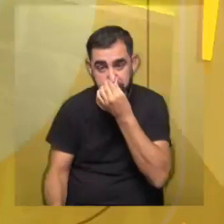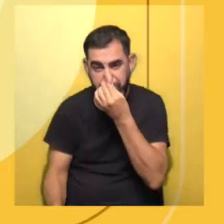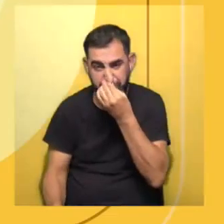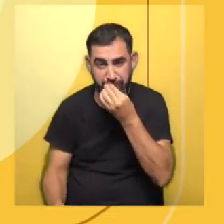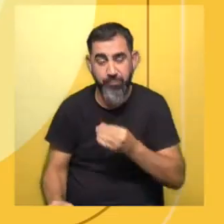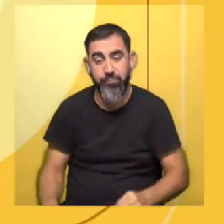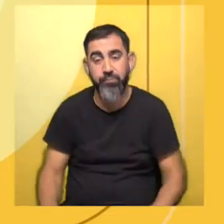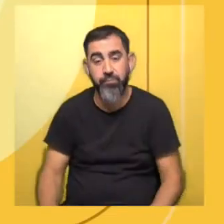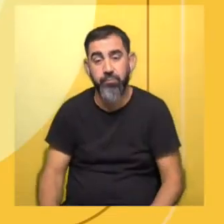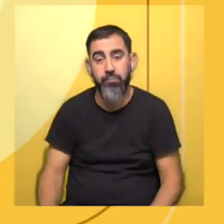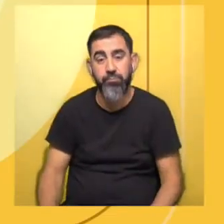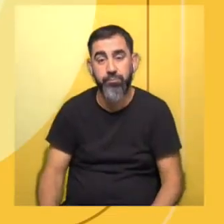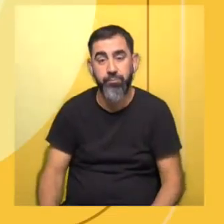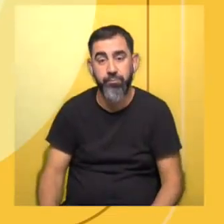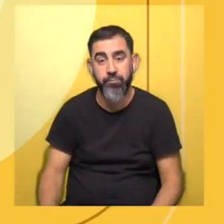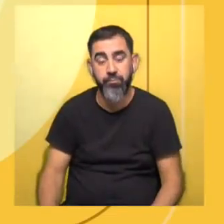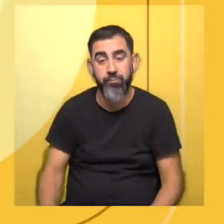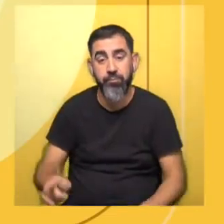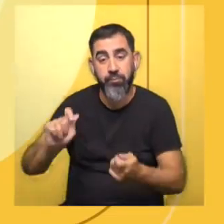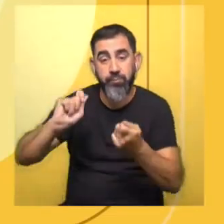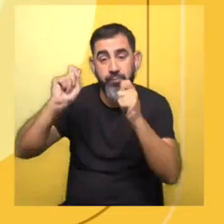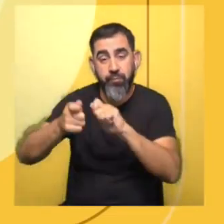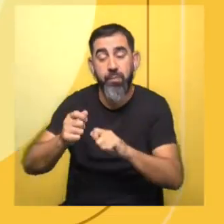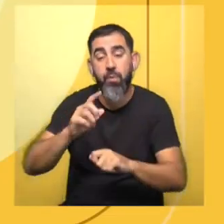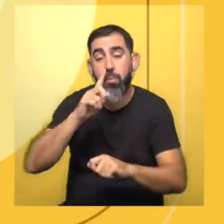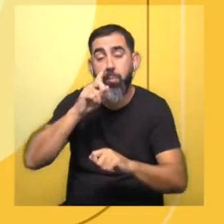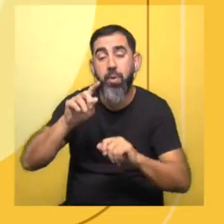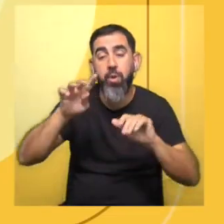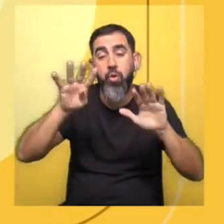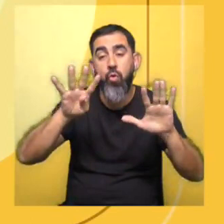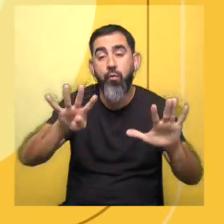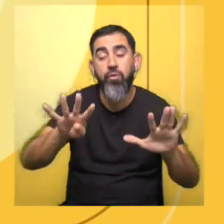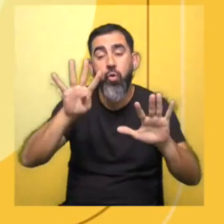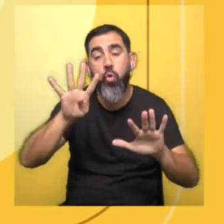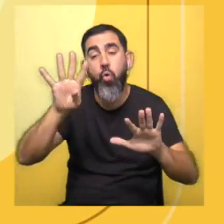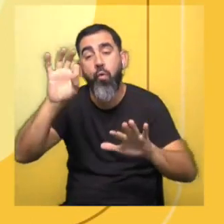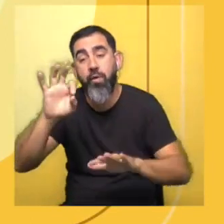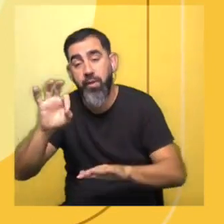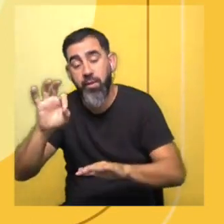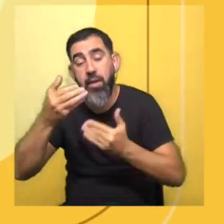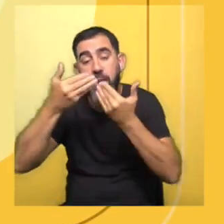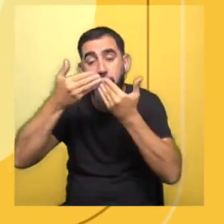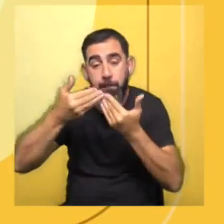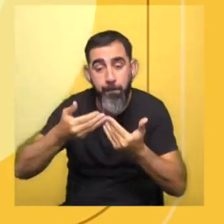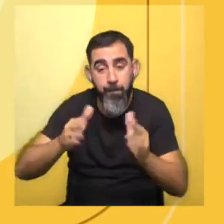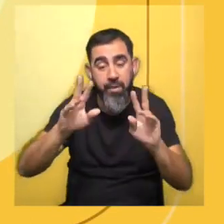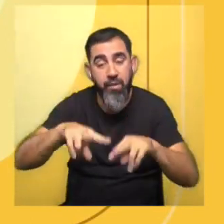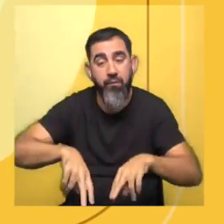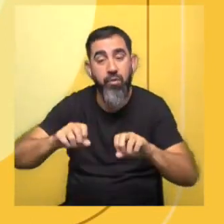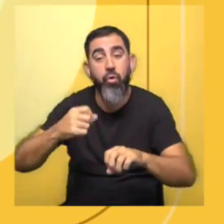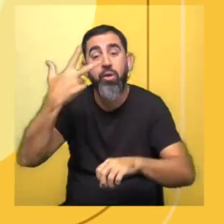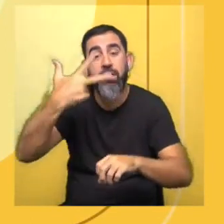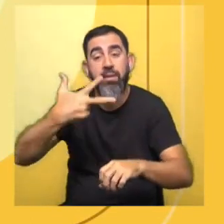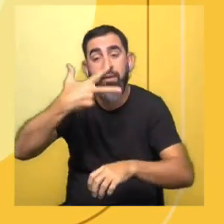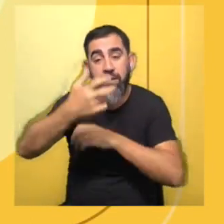entender lo que marcó este cambio, ¿no? En 1990, ahí cuando empezó el Genoma Humano, que duró 13